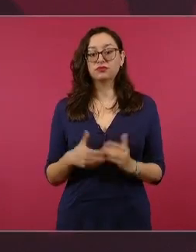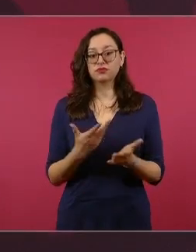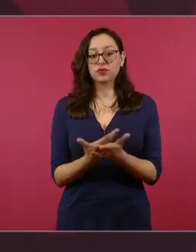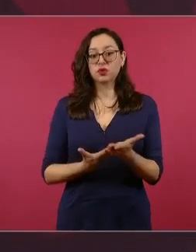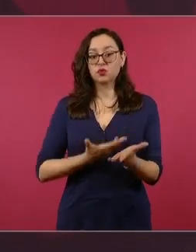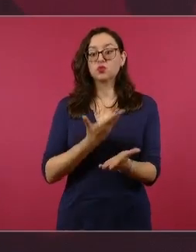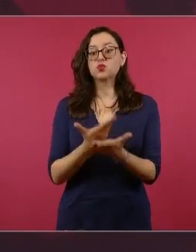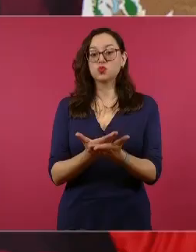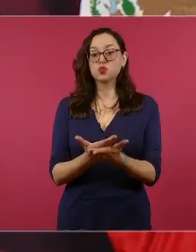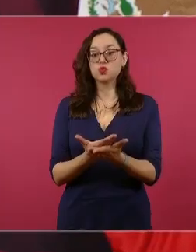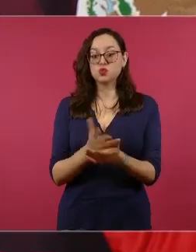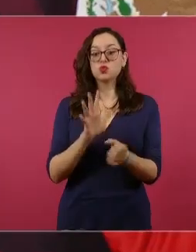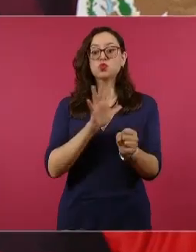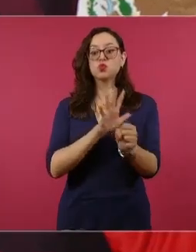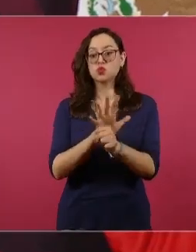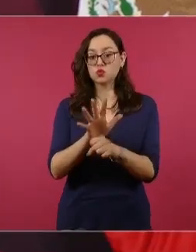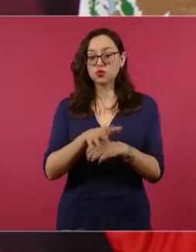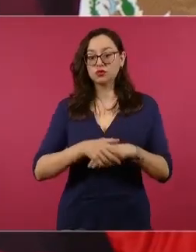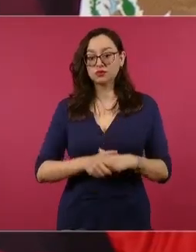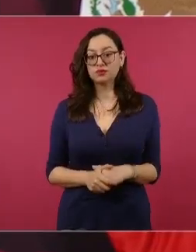para que las mujeres